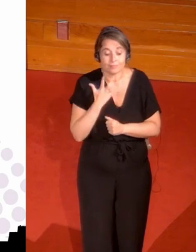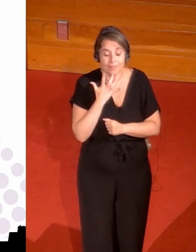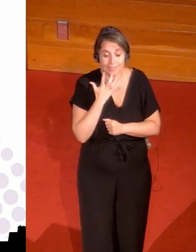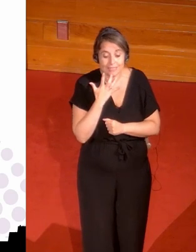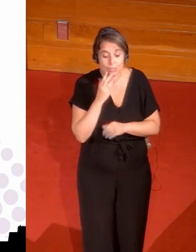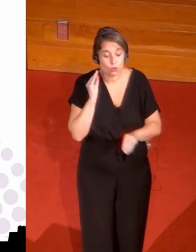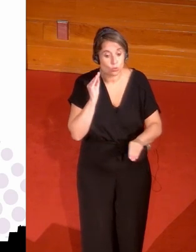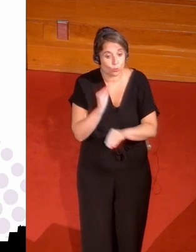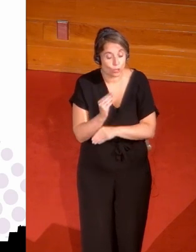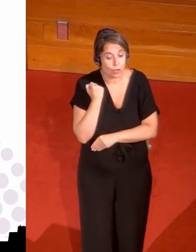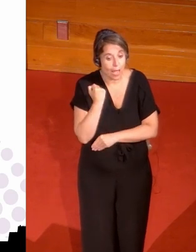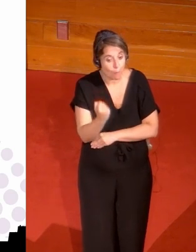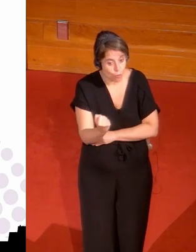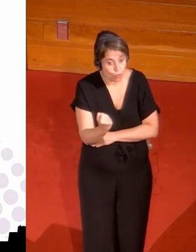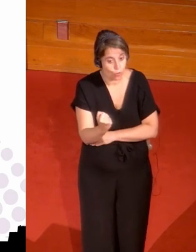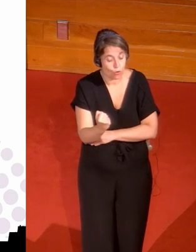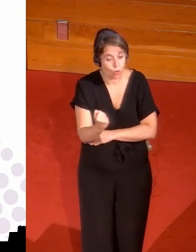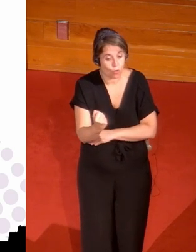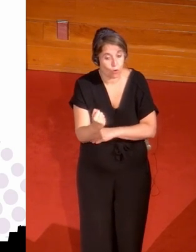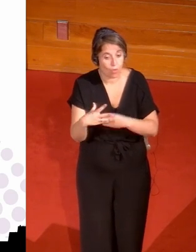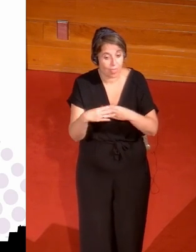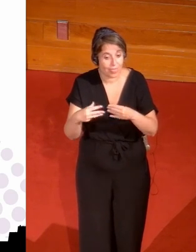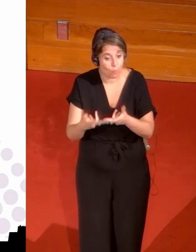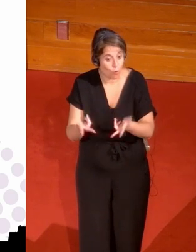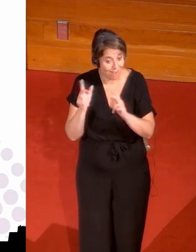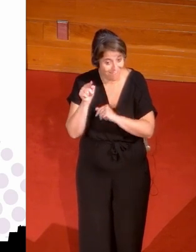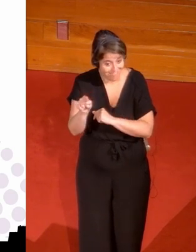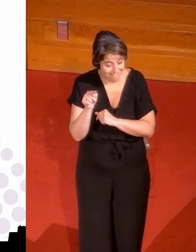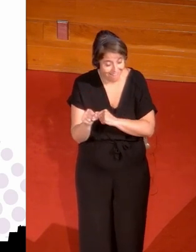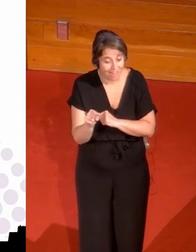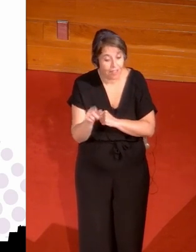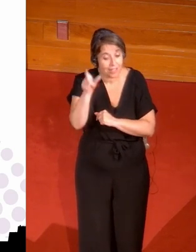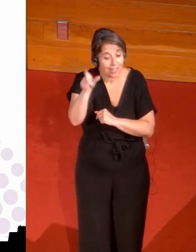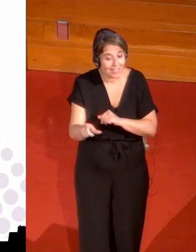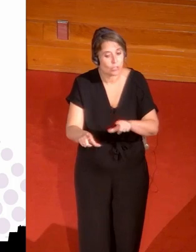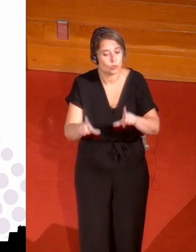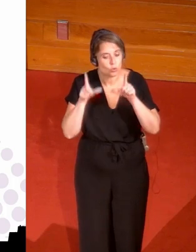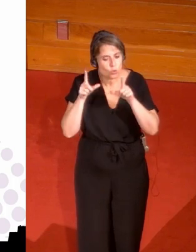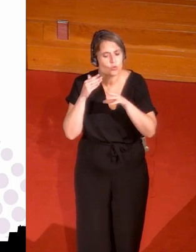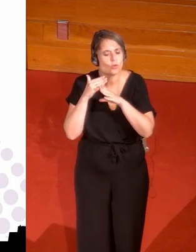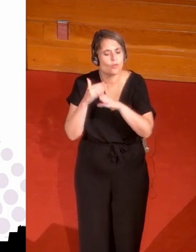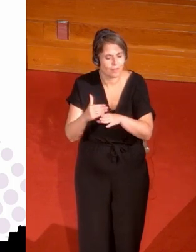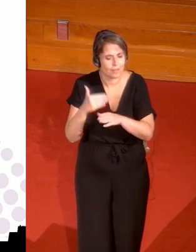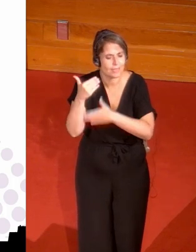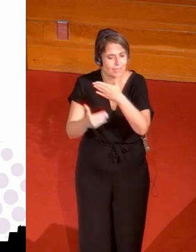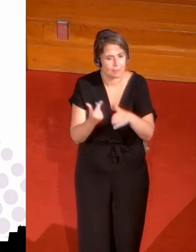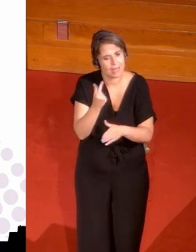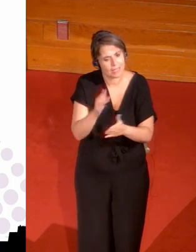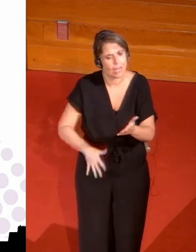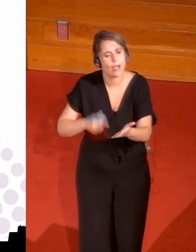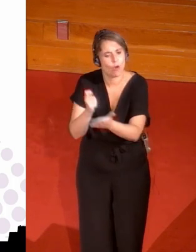de de de financiar al partido demócrata consideran que esa candidatura es suficientemente viable como para que